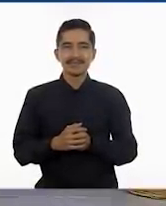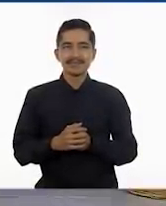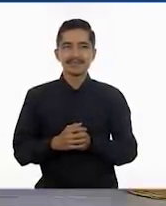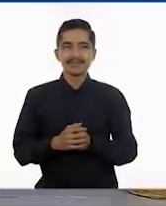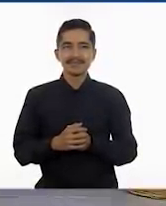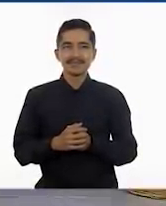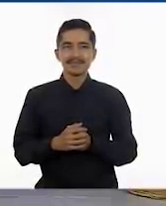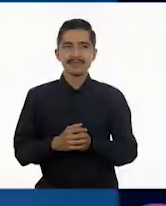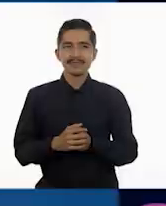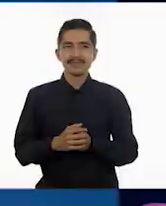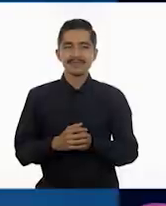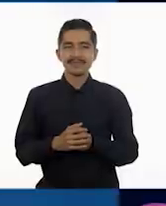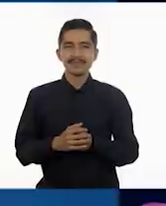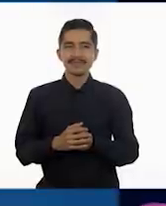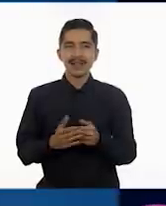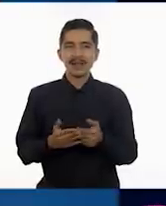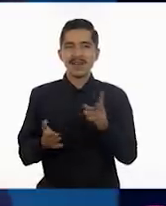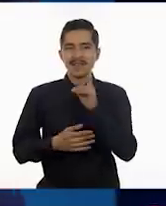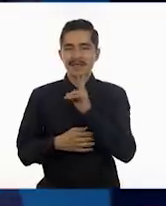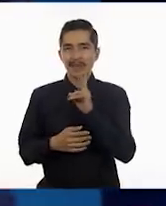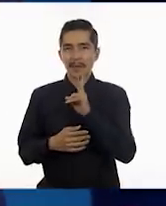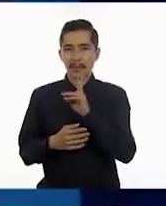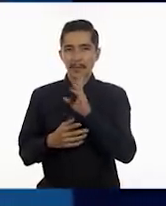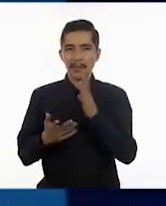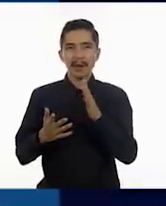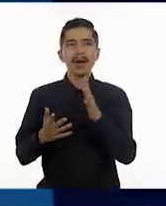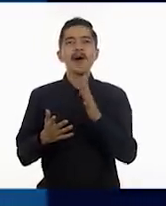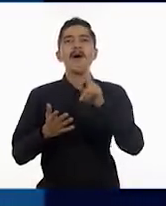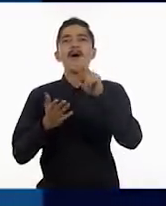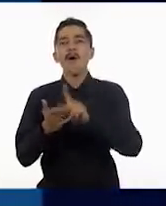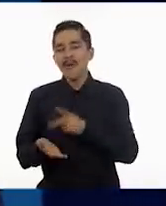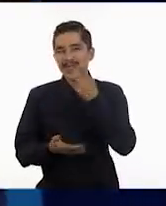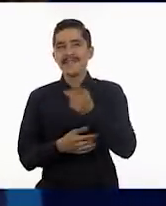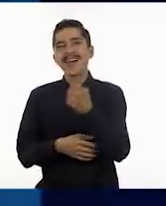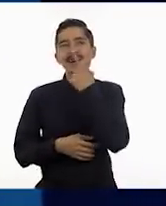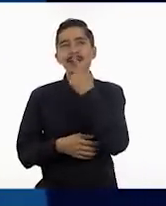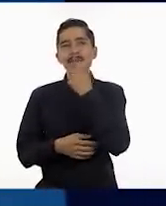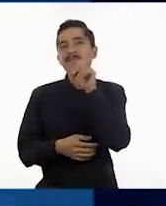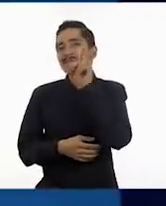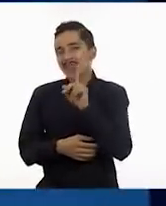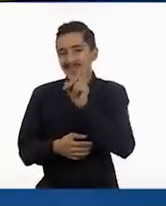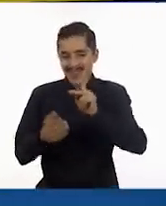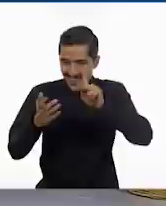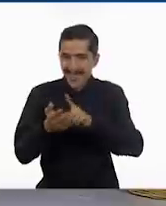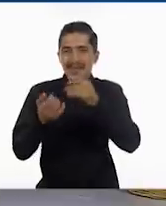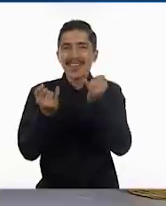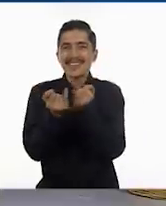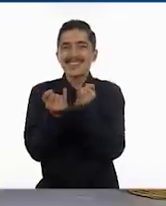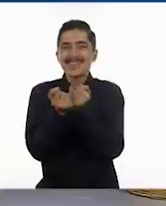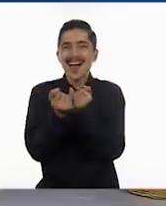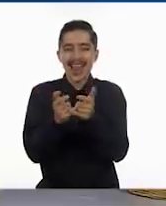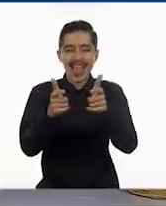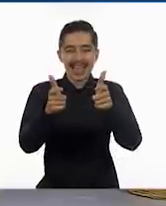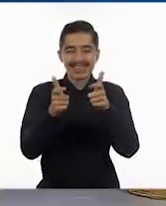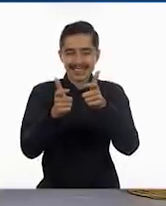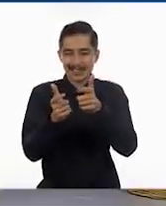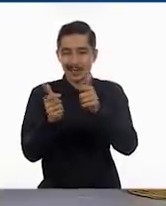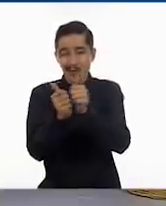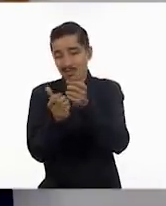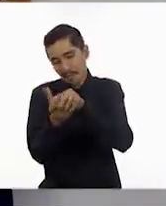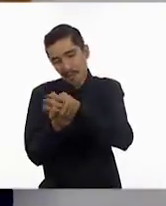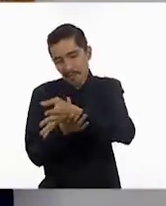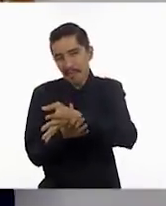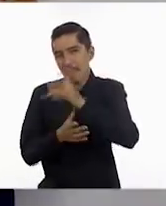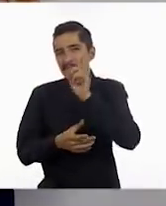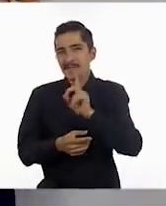Hasta el momento esto va siendo representativo de la población. Otra vez, Niña. niña. Habemos más mujeres en Sí, el mundo que